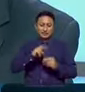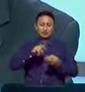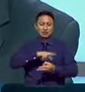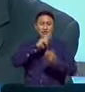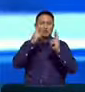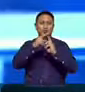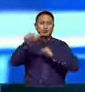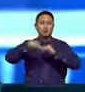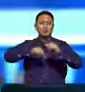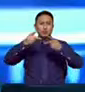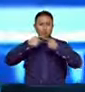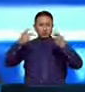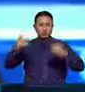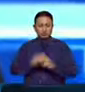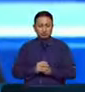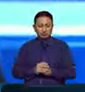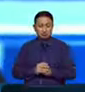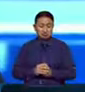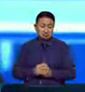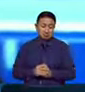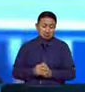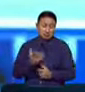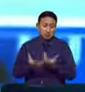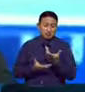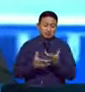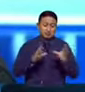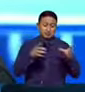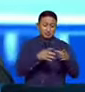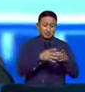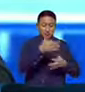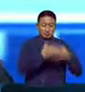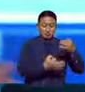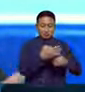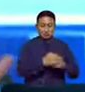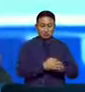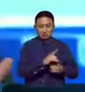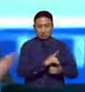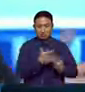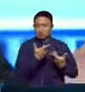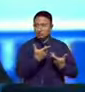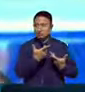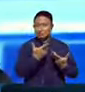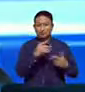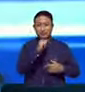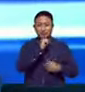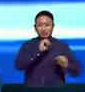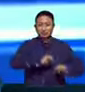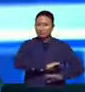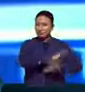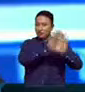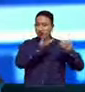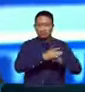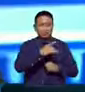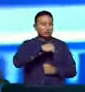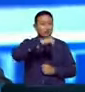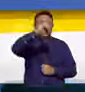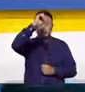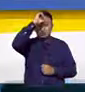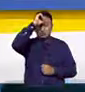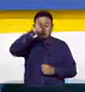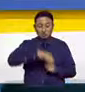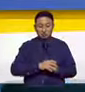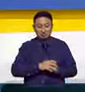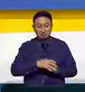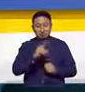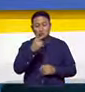institucional. Y si hay atomización en la legislatura y si no hay nitidez, por ejemplo, todavía no sabemos si hay o